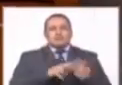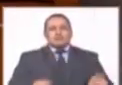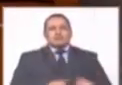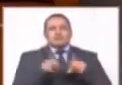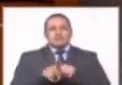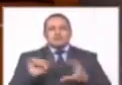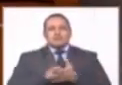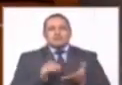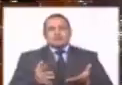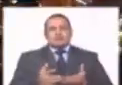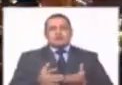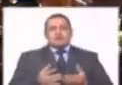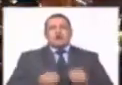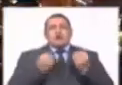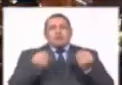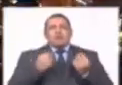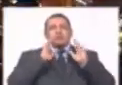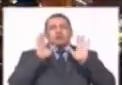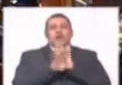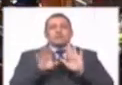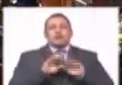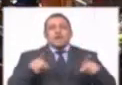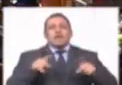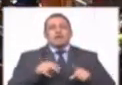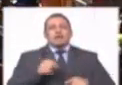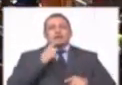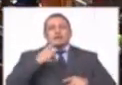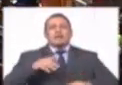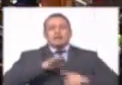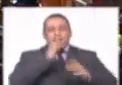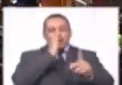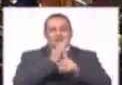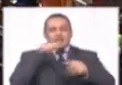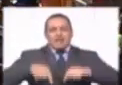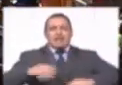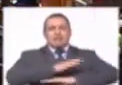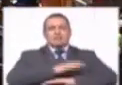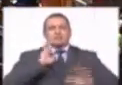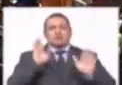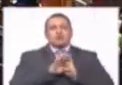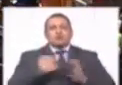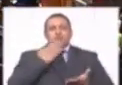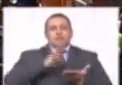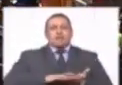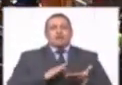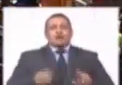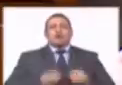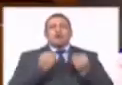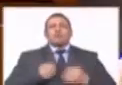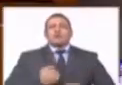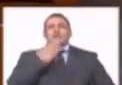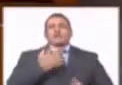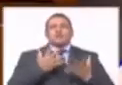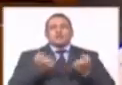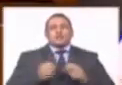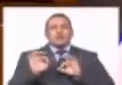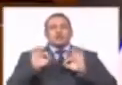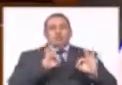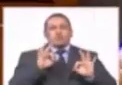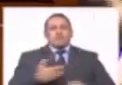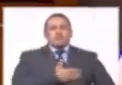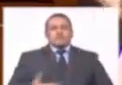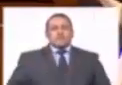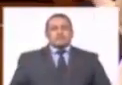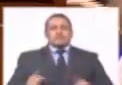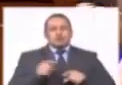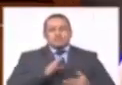mesa. Entonces, diríjase a la mesa. Presidente, si es tan malo, yo quisiera saber por qué. ¿Quién no quisiera tener lo mismo, presidente? Pero